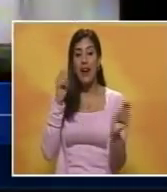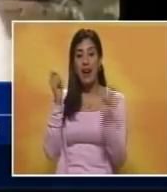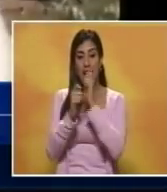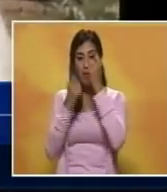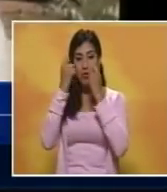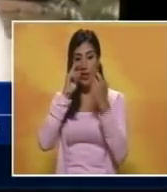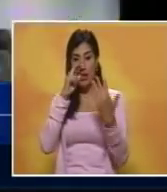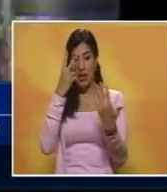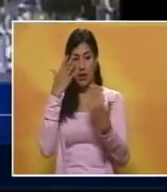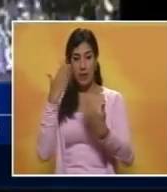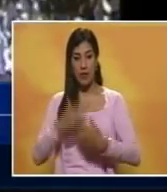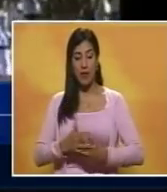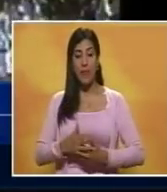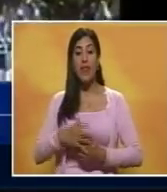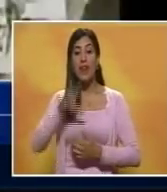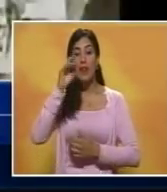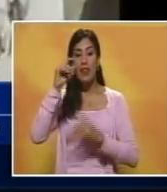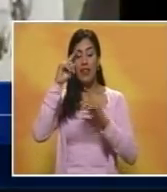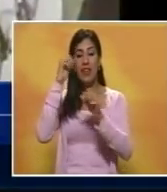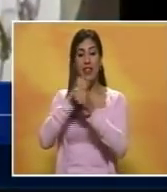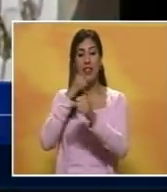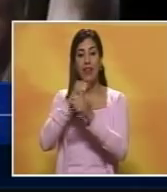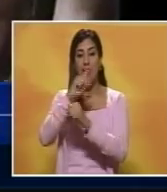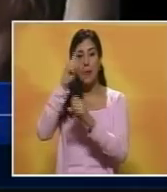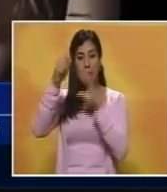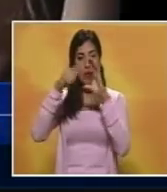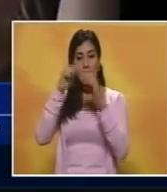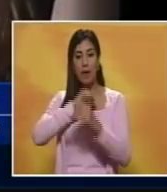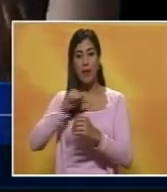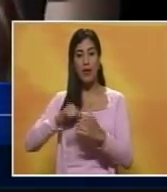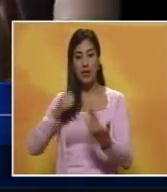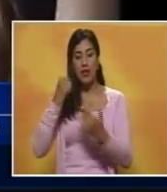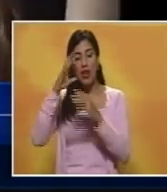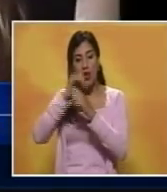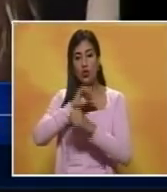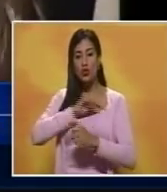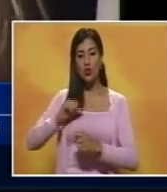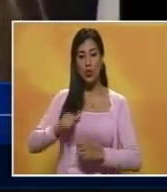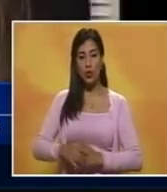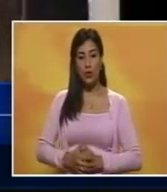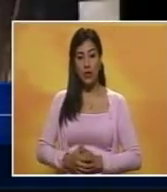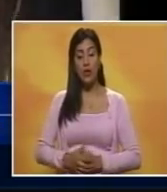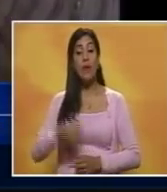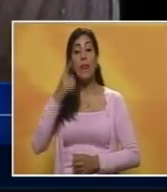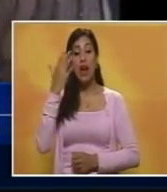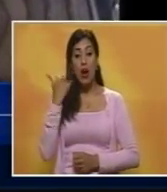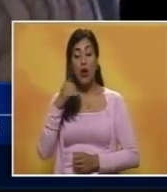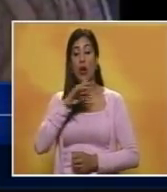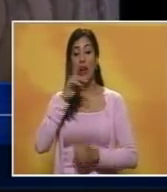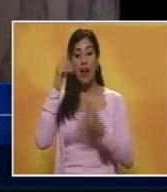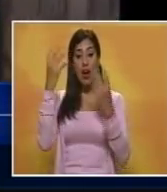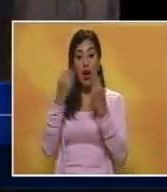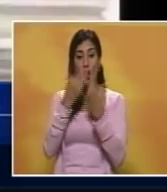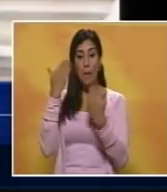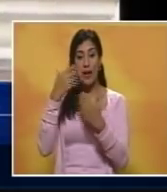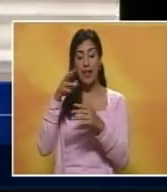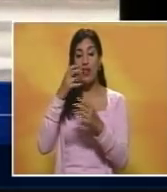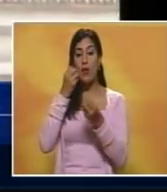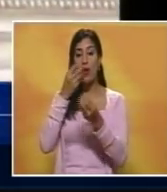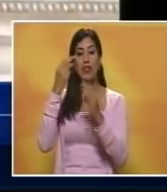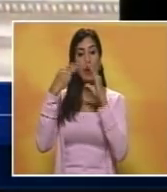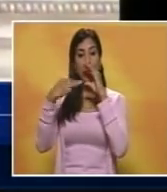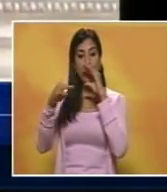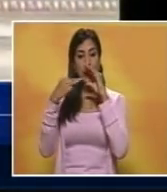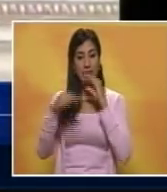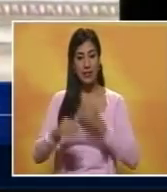en Toni Braxton y recreó la portada de su primer single, Another Sad Love Song. La cantante acompañó la imagen con el siguiente